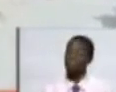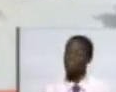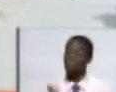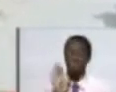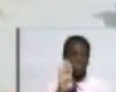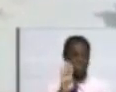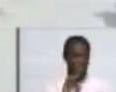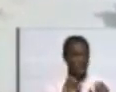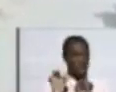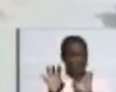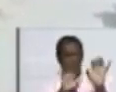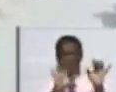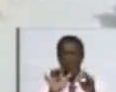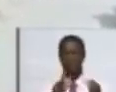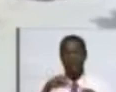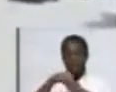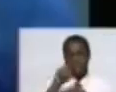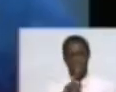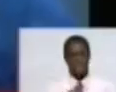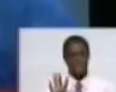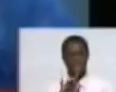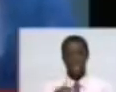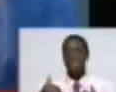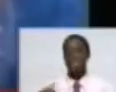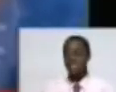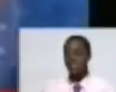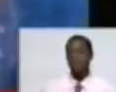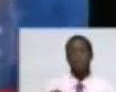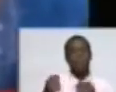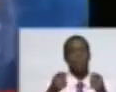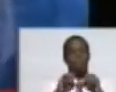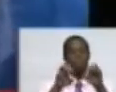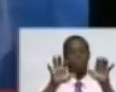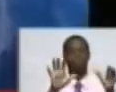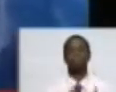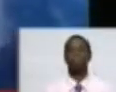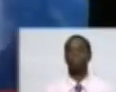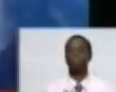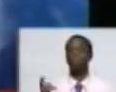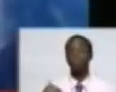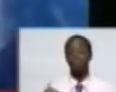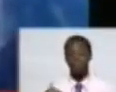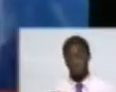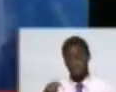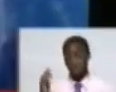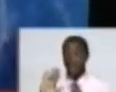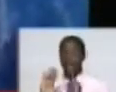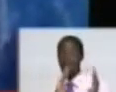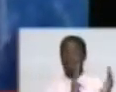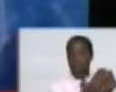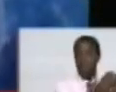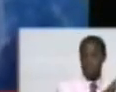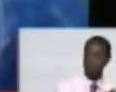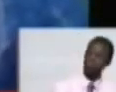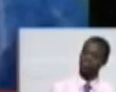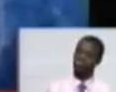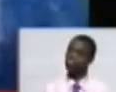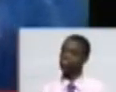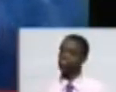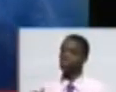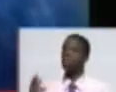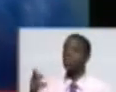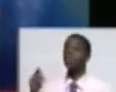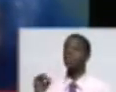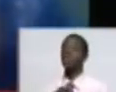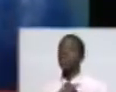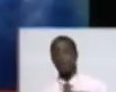en Venezuela, vulnerando el derecho de nuestros hijos. Ella se lo llevó, el niño venía saliendo del colegio y agarró a esa mujer y se llevó el